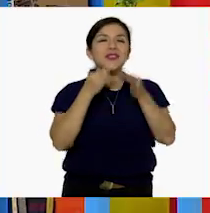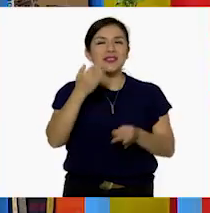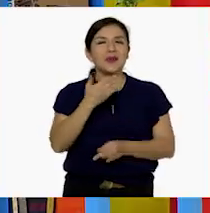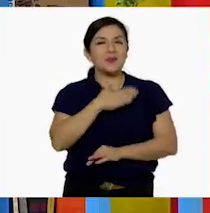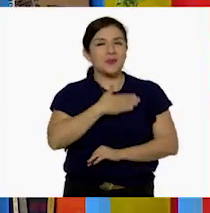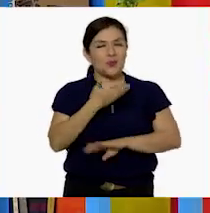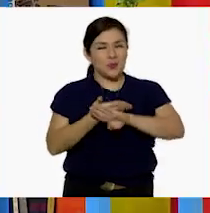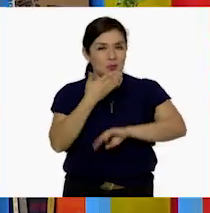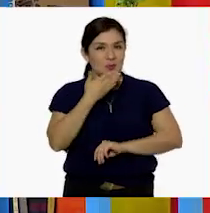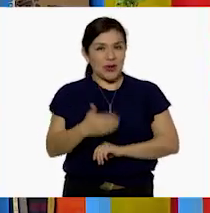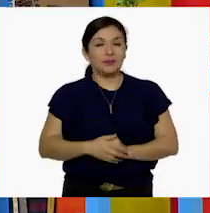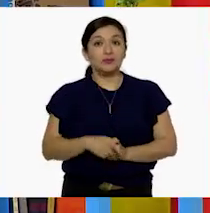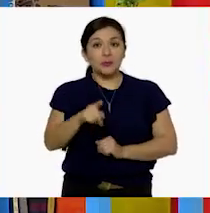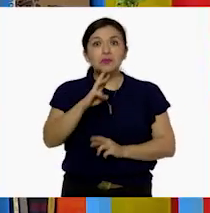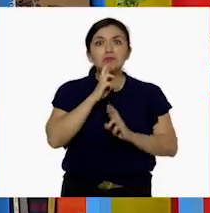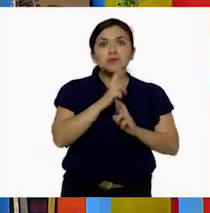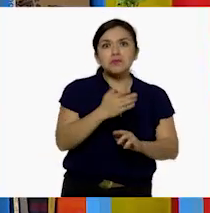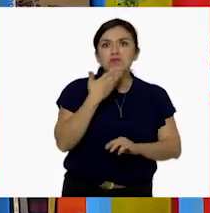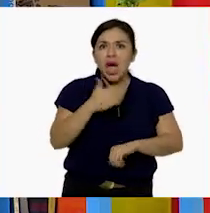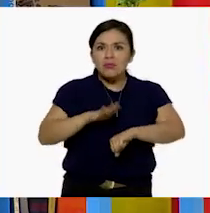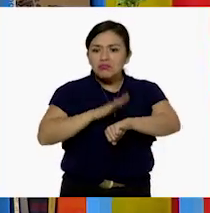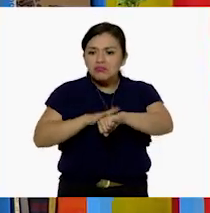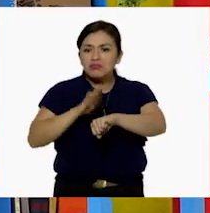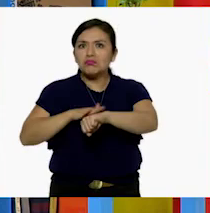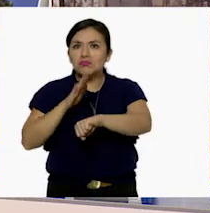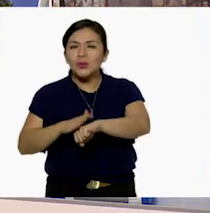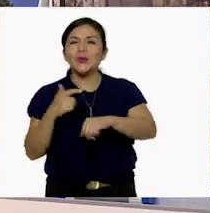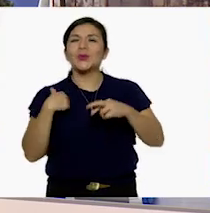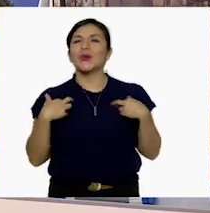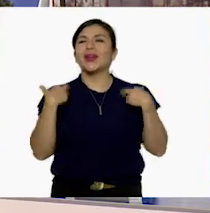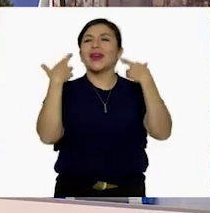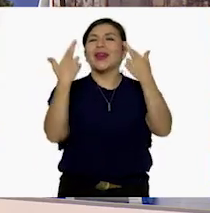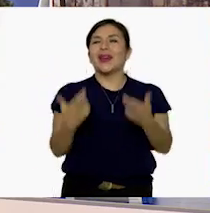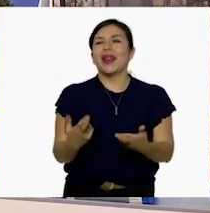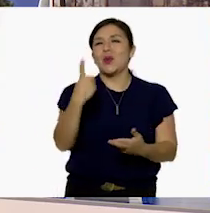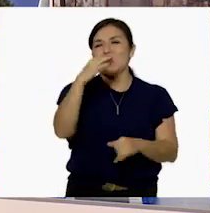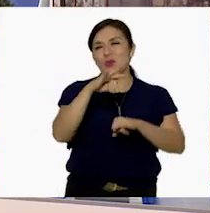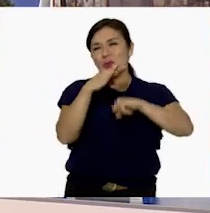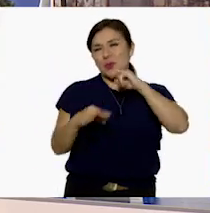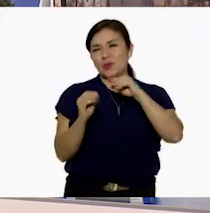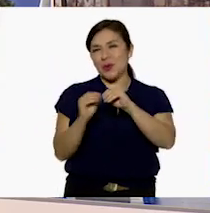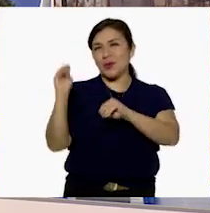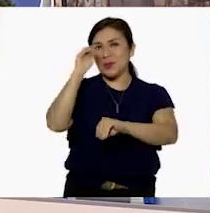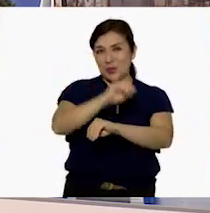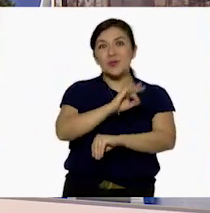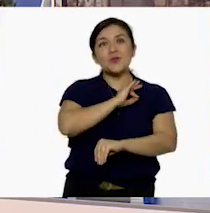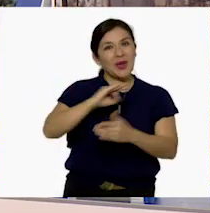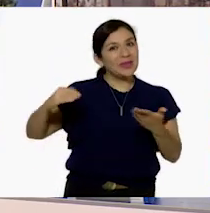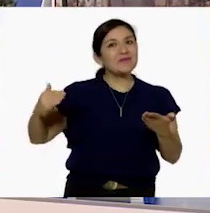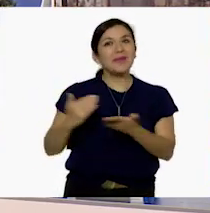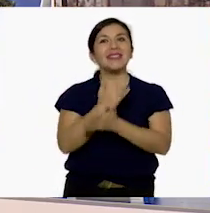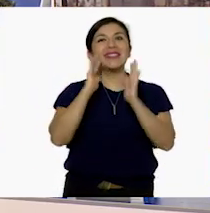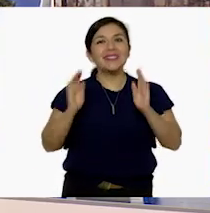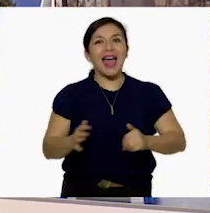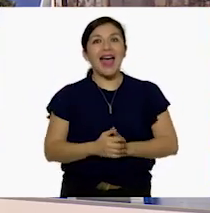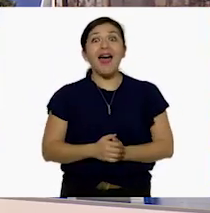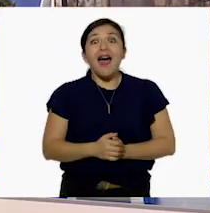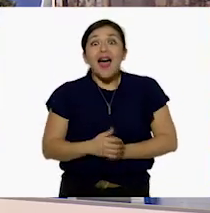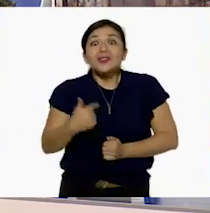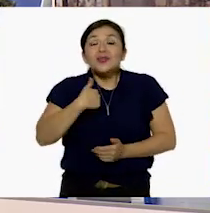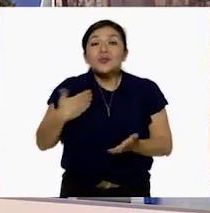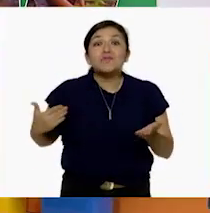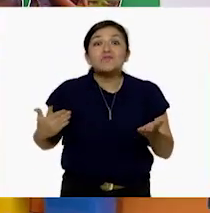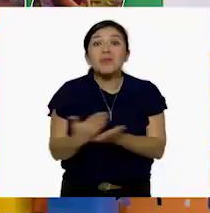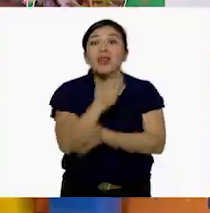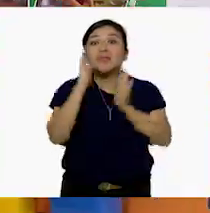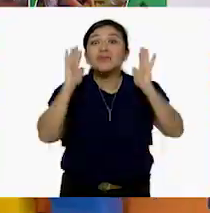haber avanzado y haber respondido tan bien, les voy a regalar una casilla. ¿Puedes avanzar una? ¿Una casilla? ¡Una casilla! ¡Y llegamos a